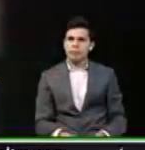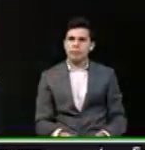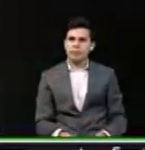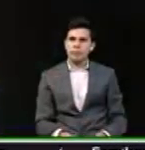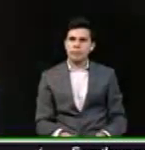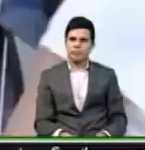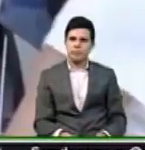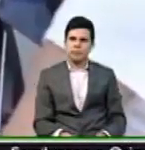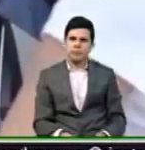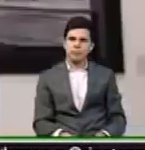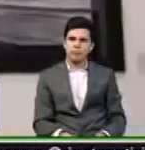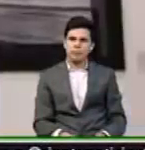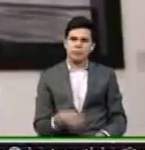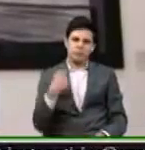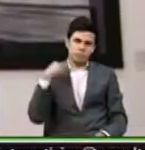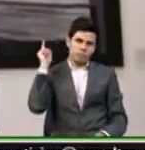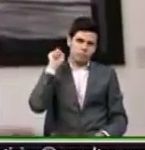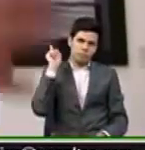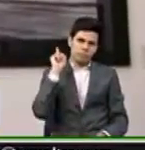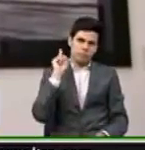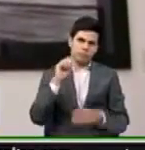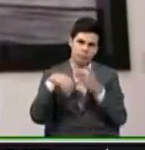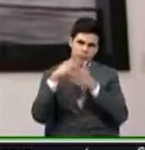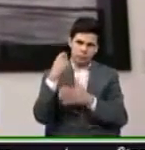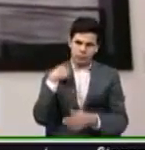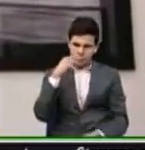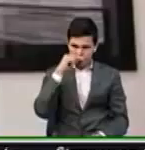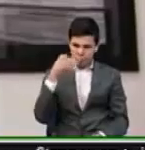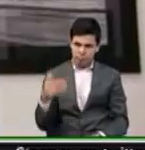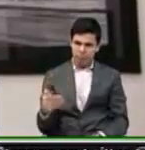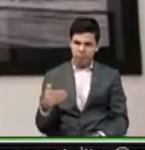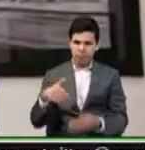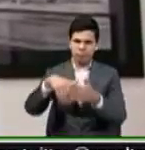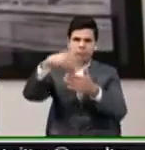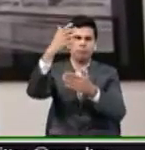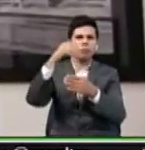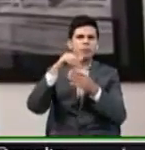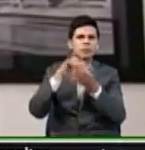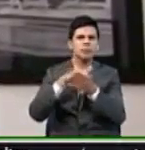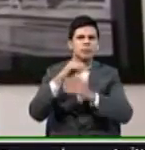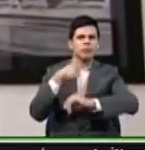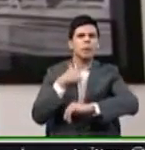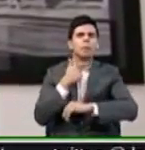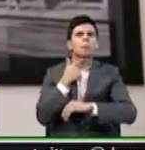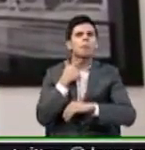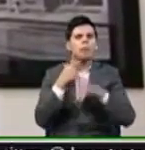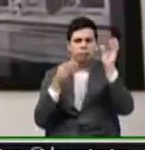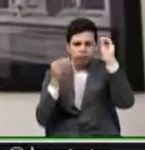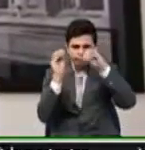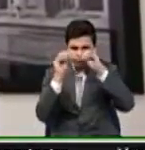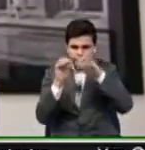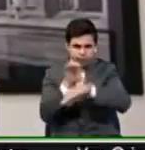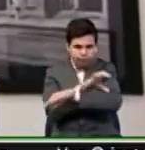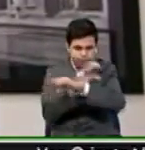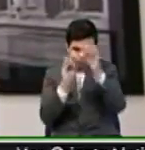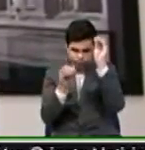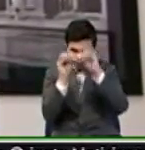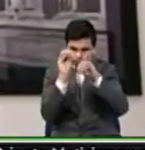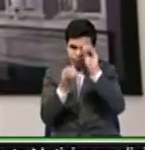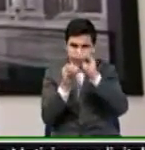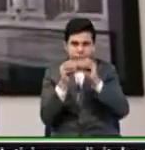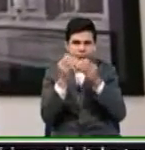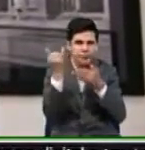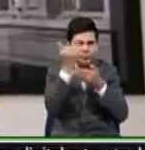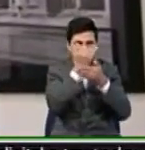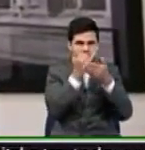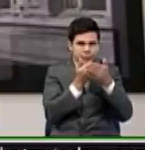El recorrido artístico empieza desde muy temprana edad, ¿no? Desde que empiezo a hacer, a mí me gusta mucho la animación, y desde que empiezo a dibujar en las